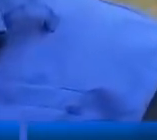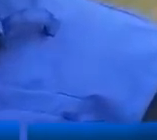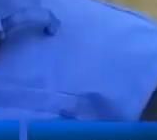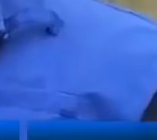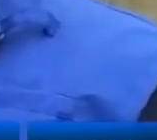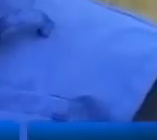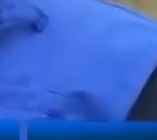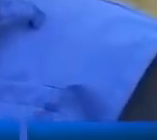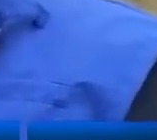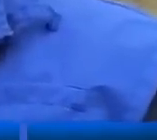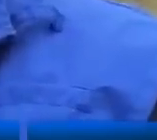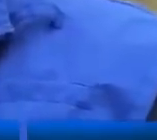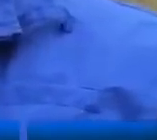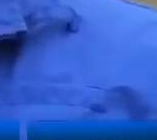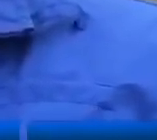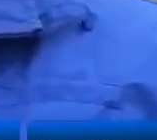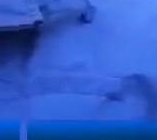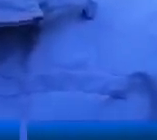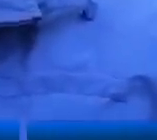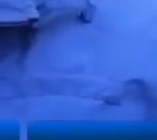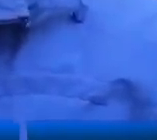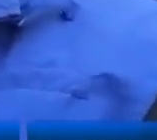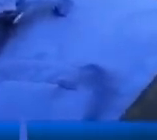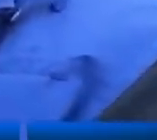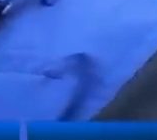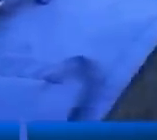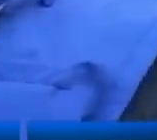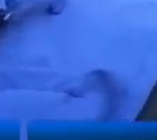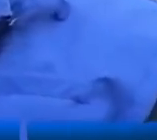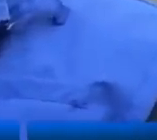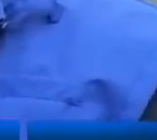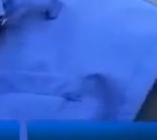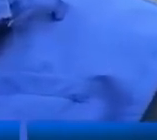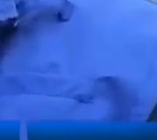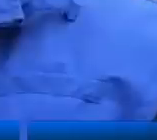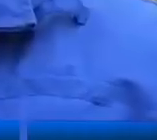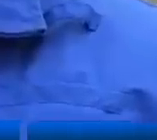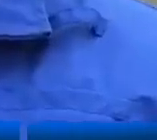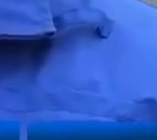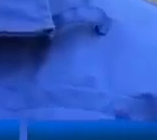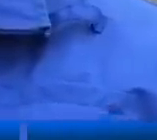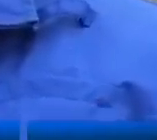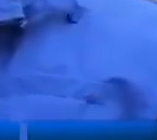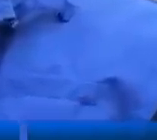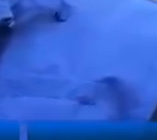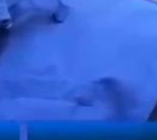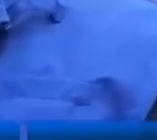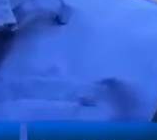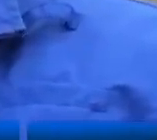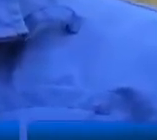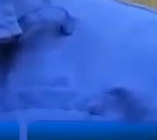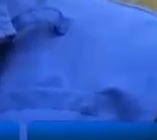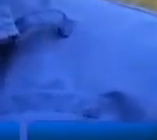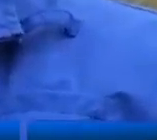ser liberada después de que gente buena les rescató y gente comprometida también, veterinarios en